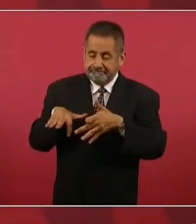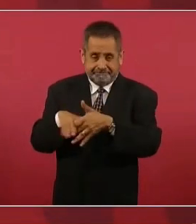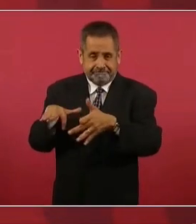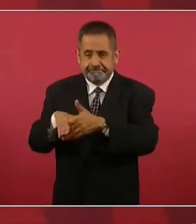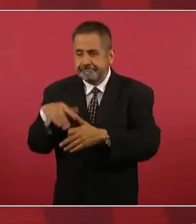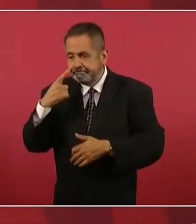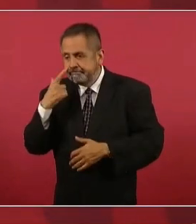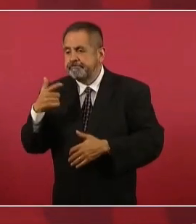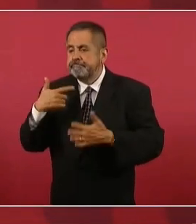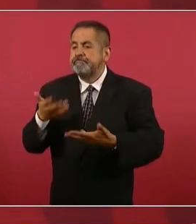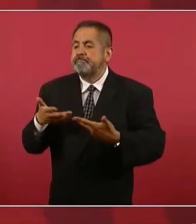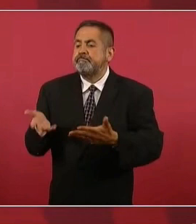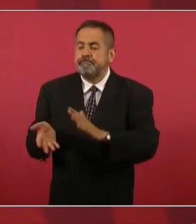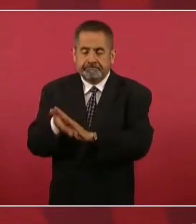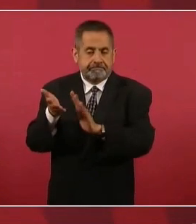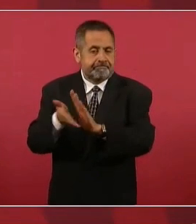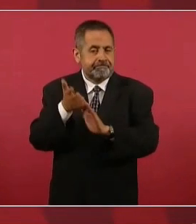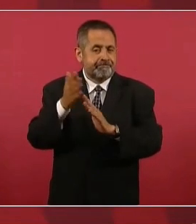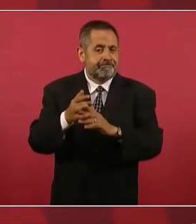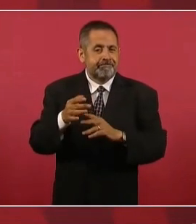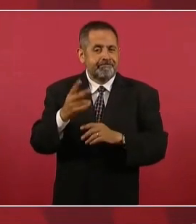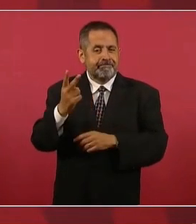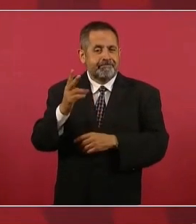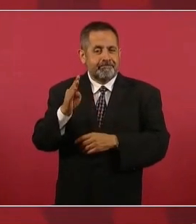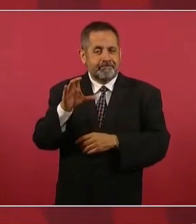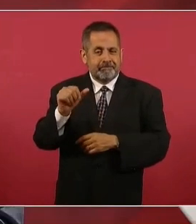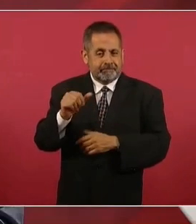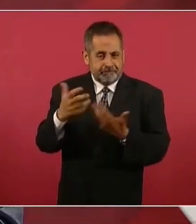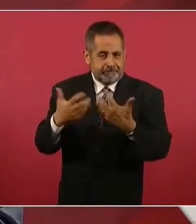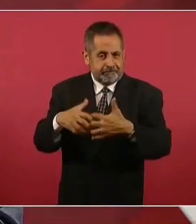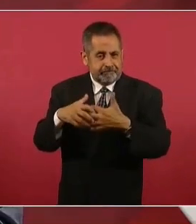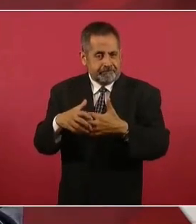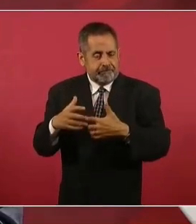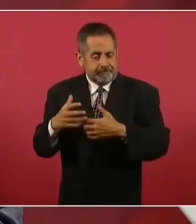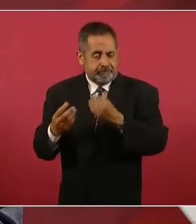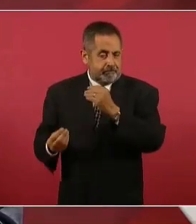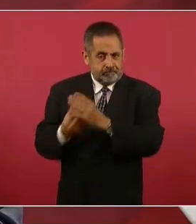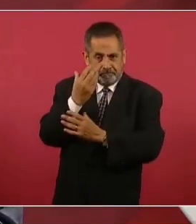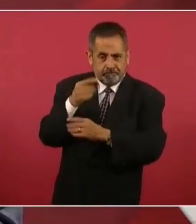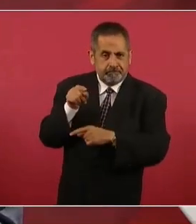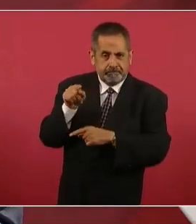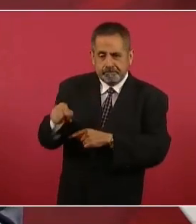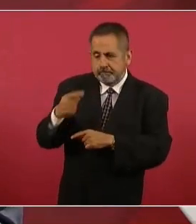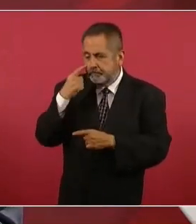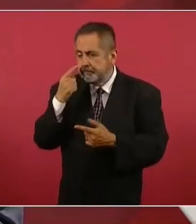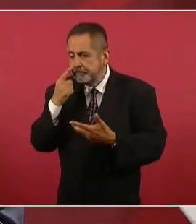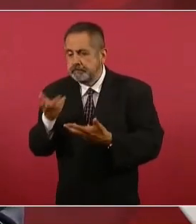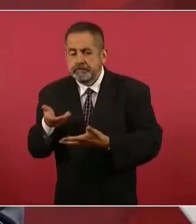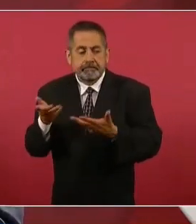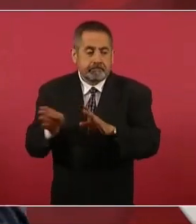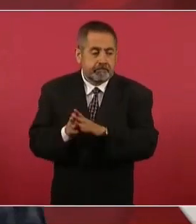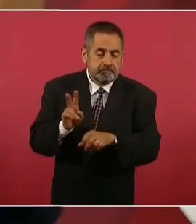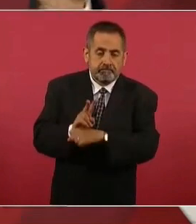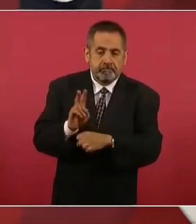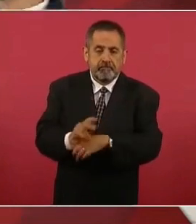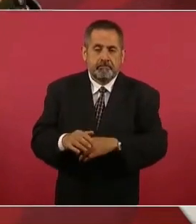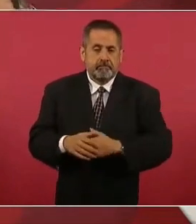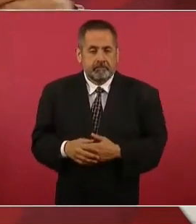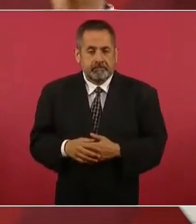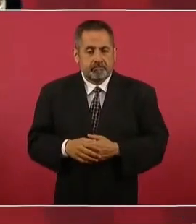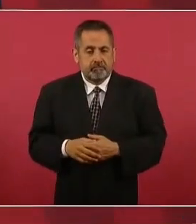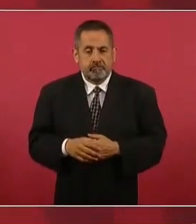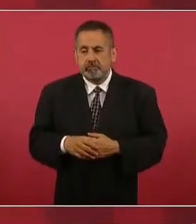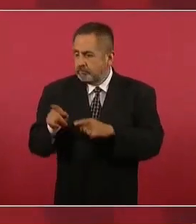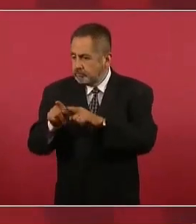la construcción de la refinería de Dos Bocas, Paraíso, Tabasco, y no deja de